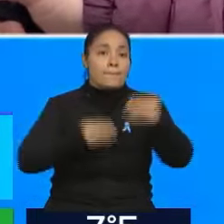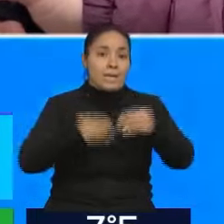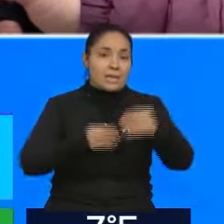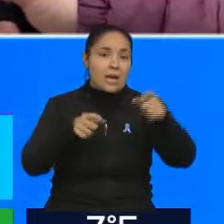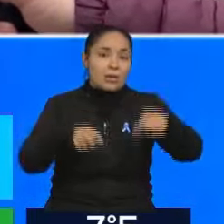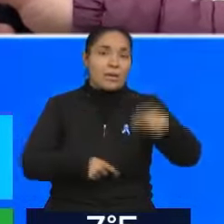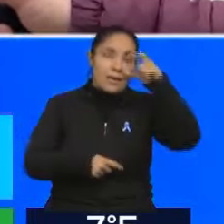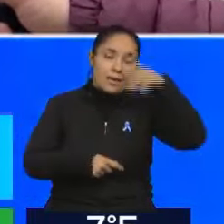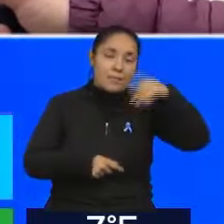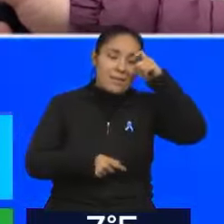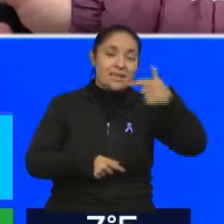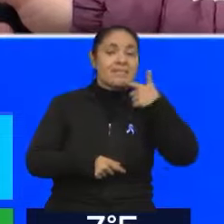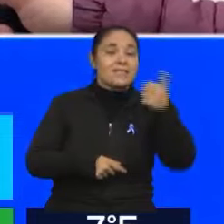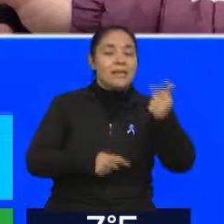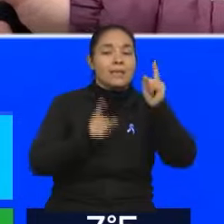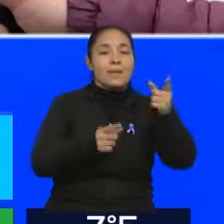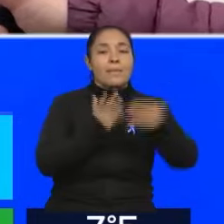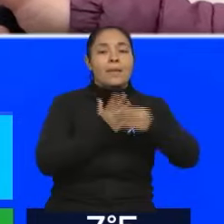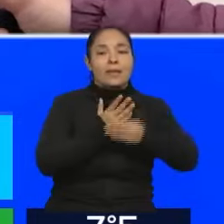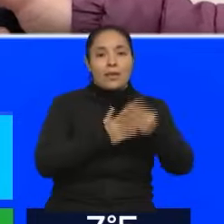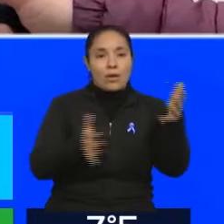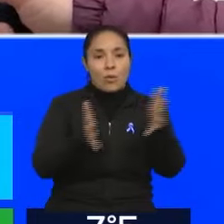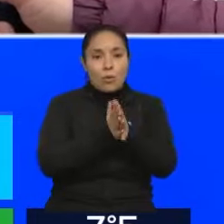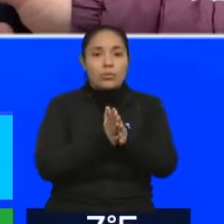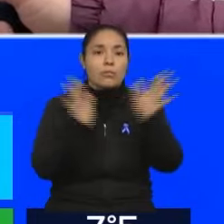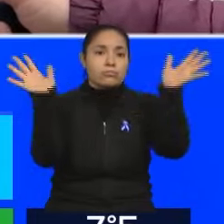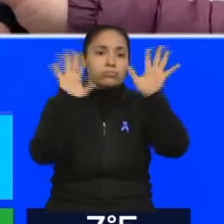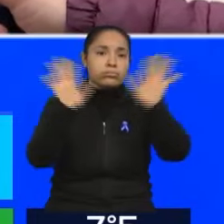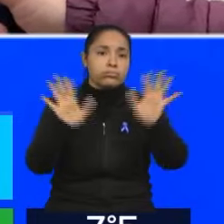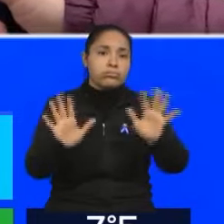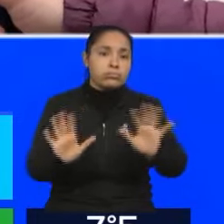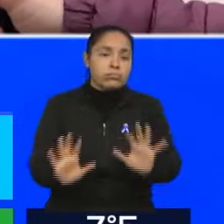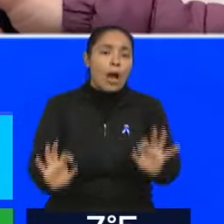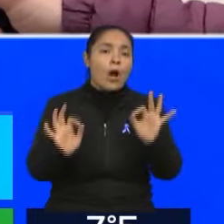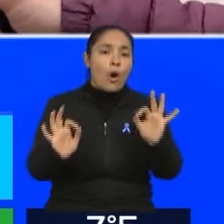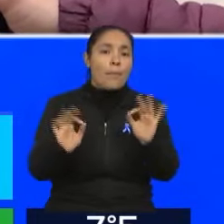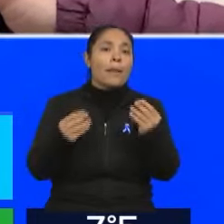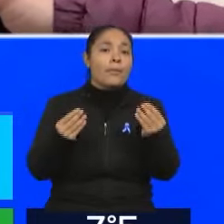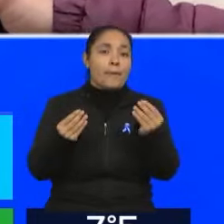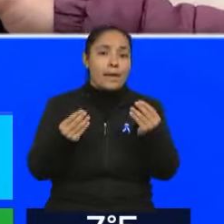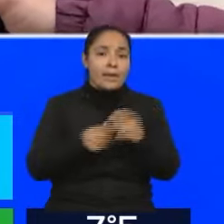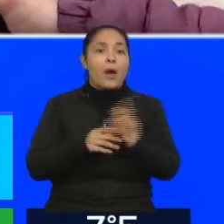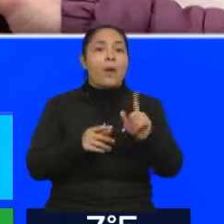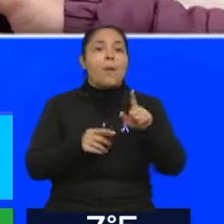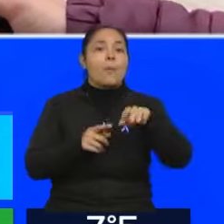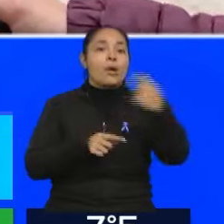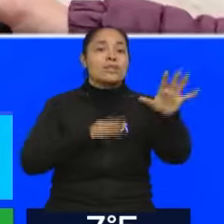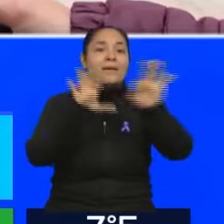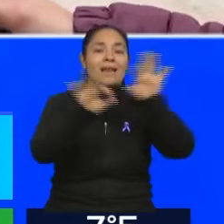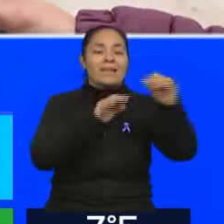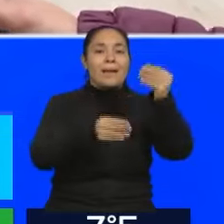EMESA y al Ministerio, obviamente, en preparar las condiciones para la próxima licitación, para poder